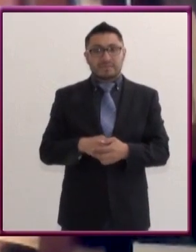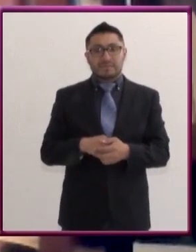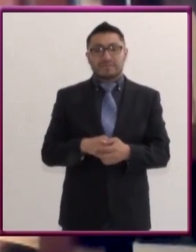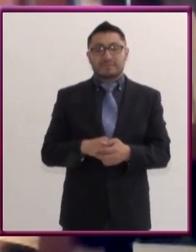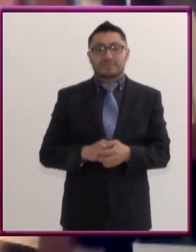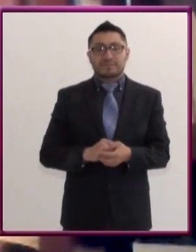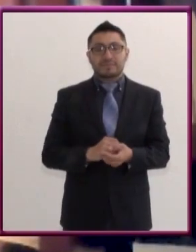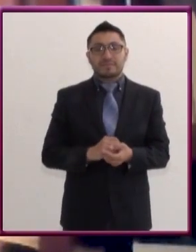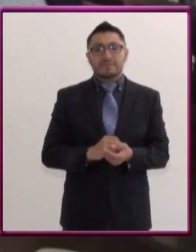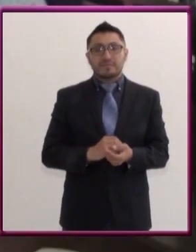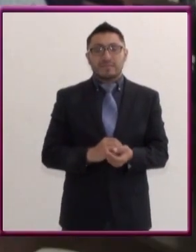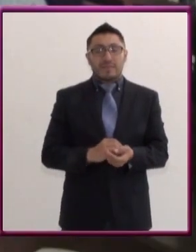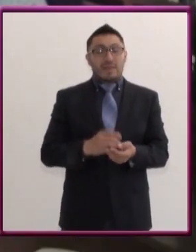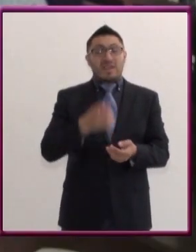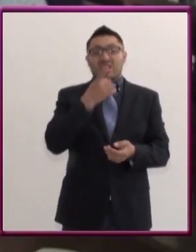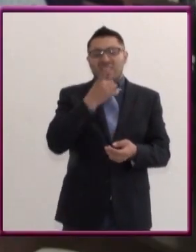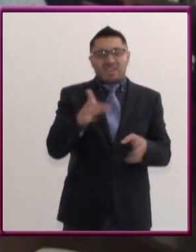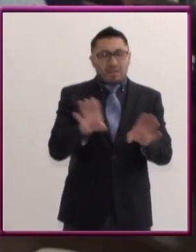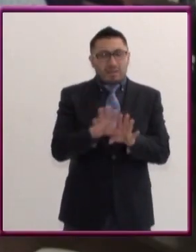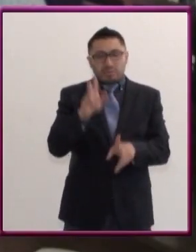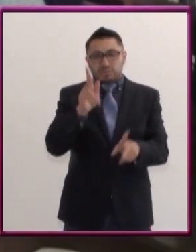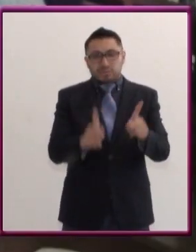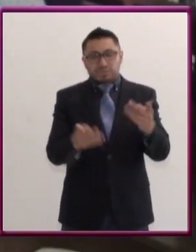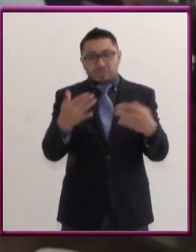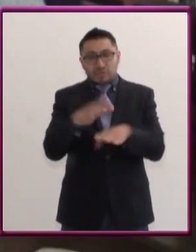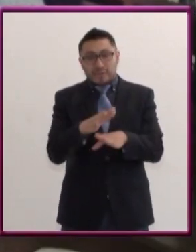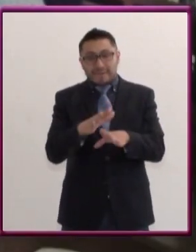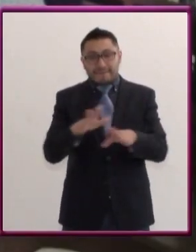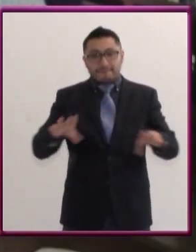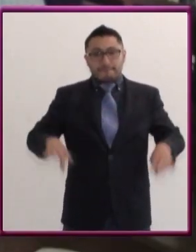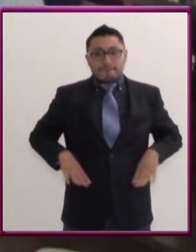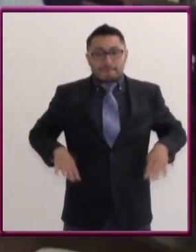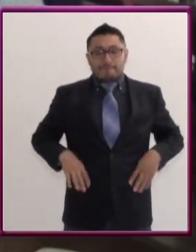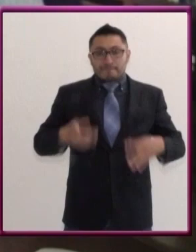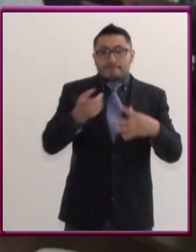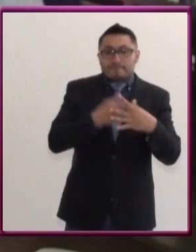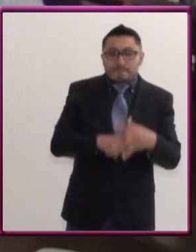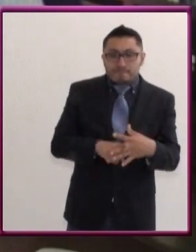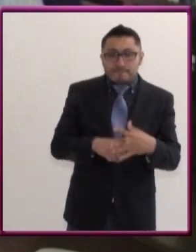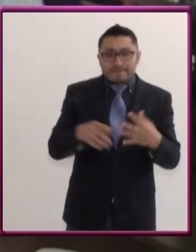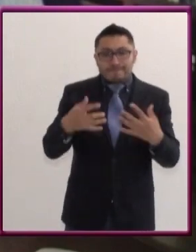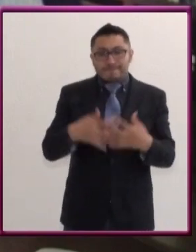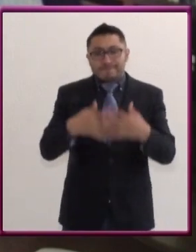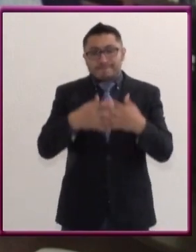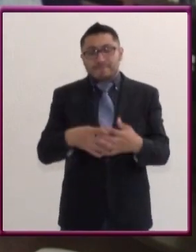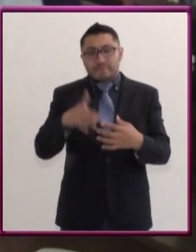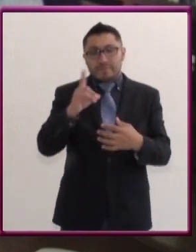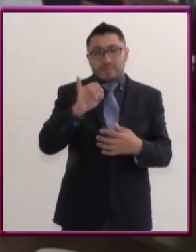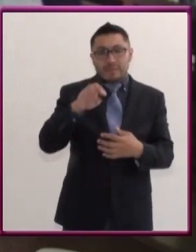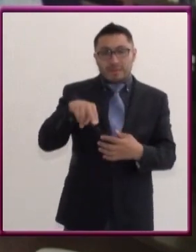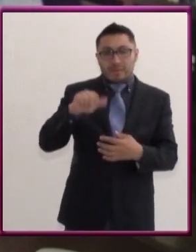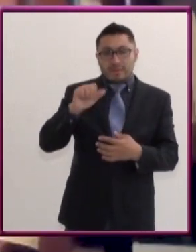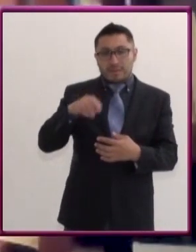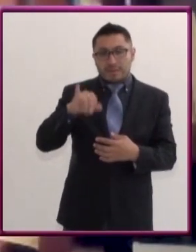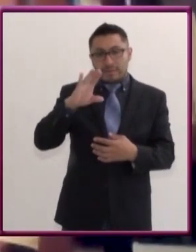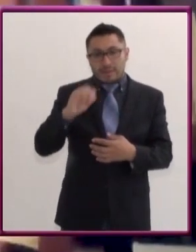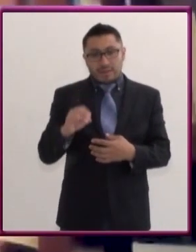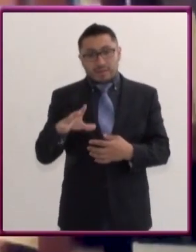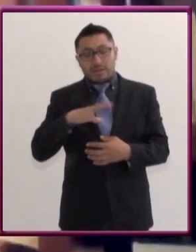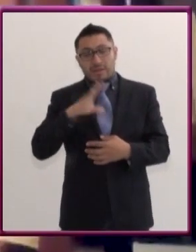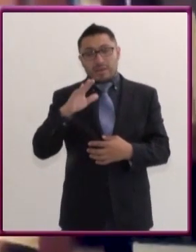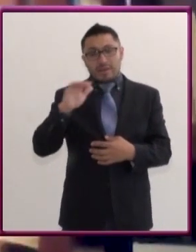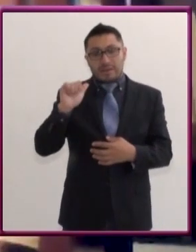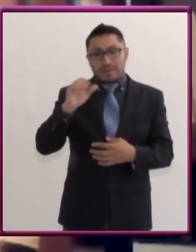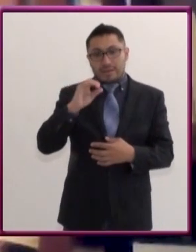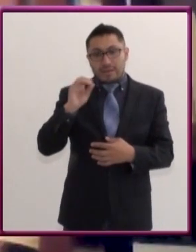ecuaciones en diferencias, se habla de las condiciones iniciales de un sistema dinámico. Pues